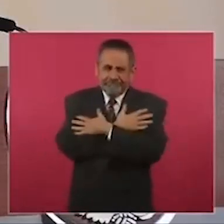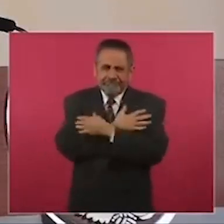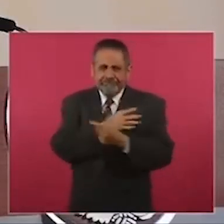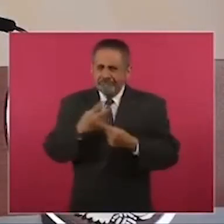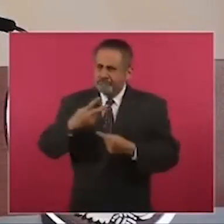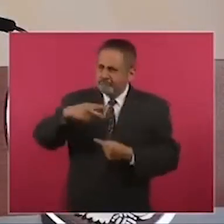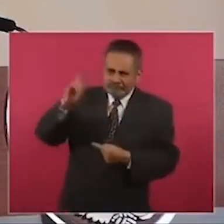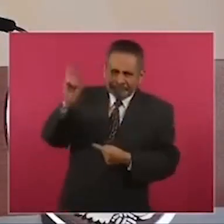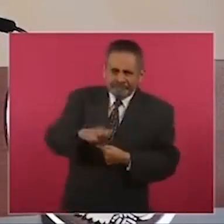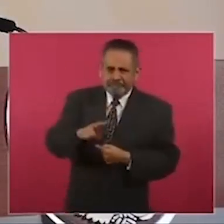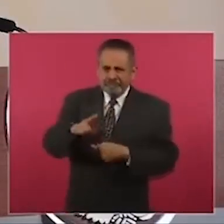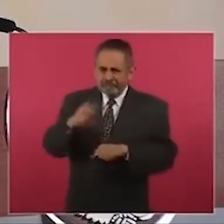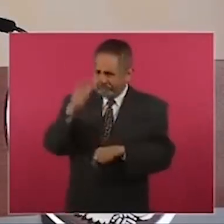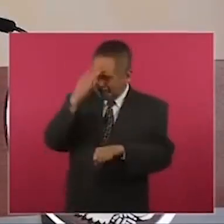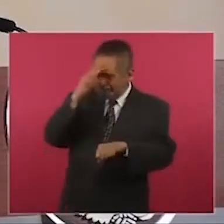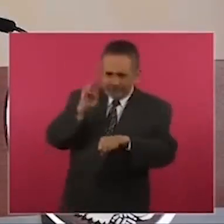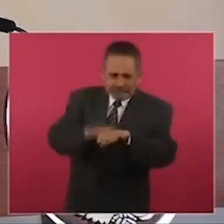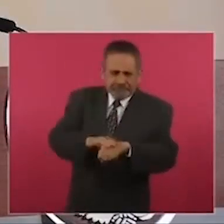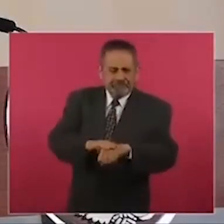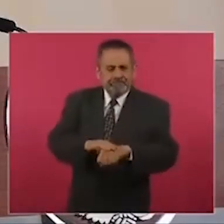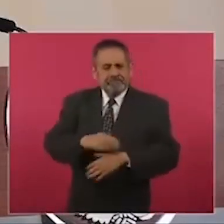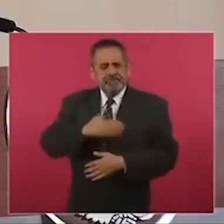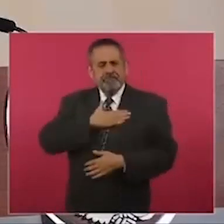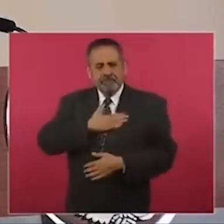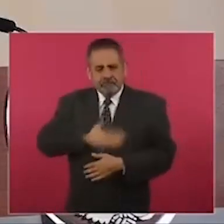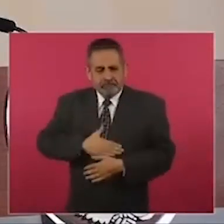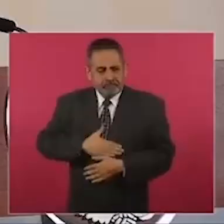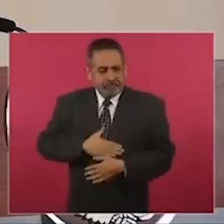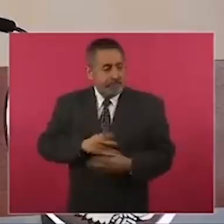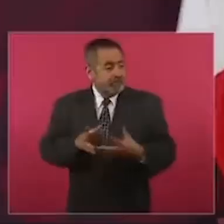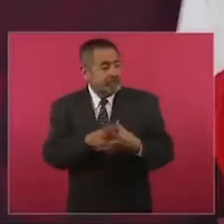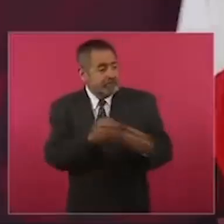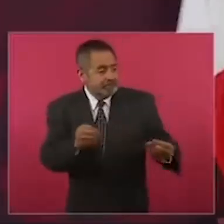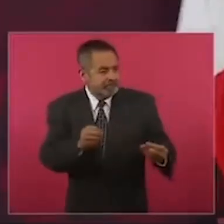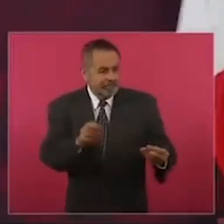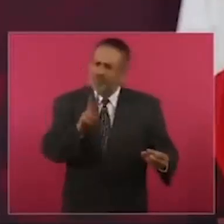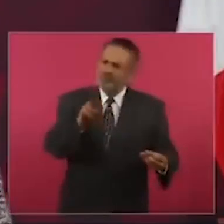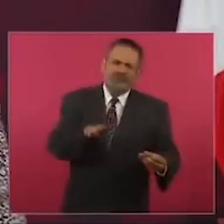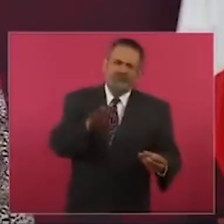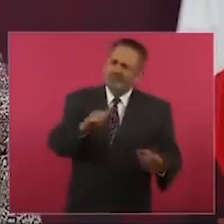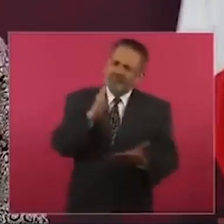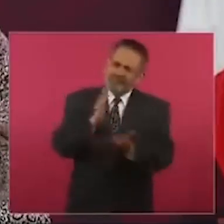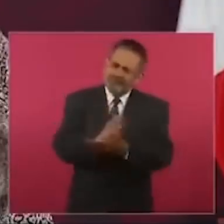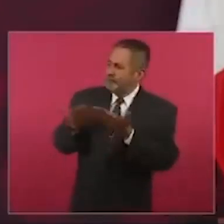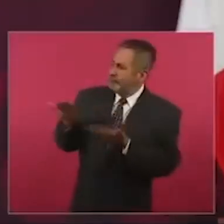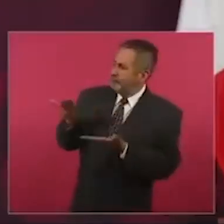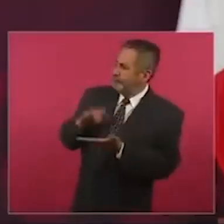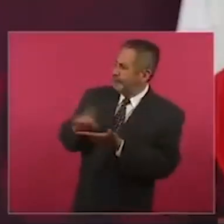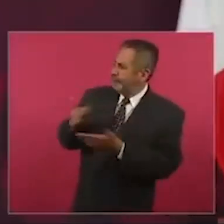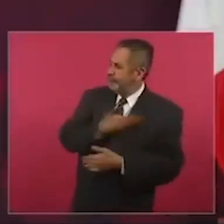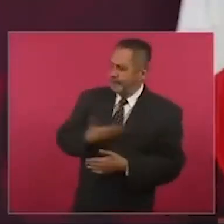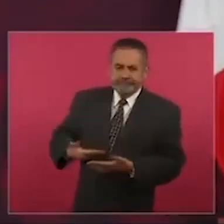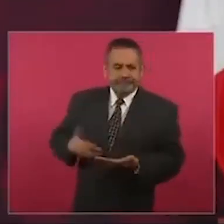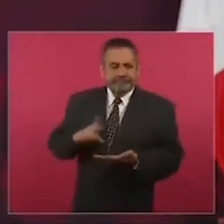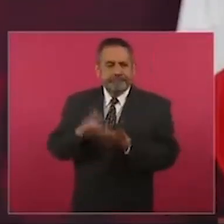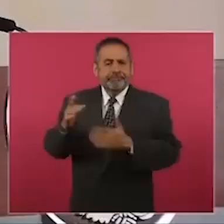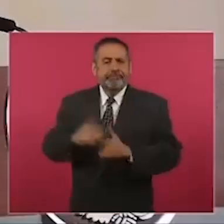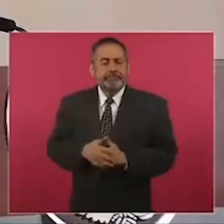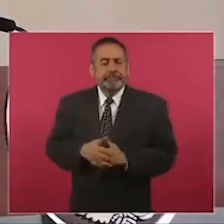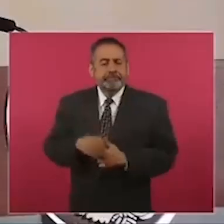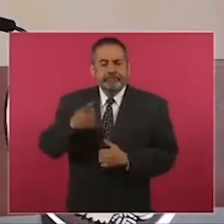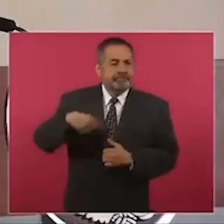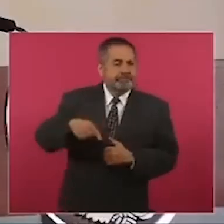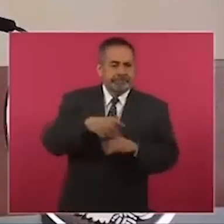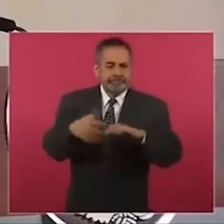Carlotto, fundadora de las Abuelas de Plaza de Mayo de Argentina. En la conferencia de prensa del pasado viernes, la